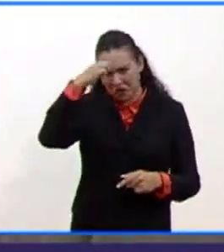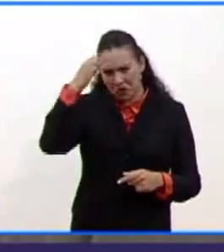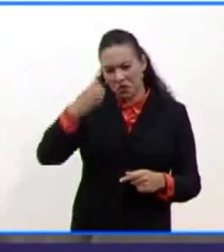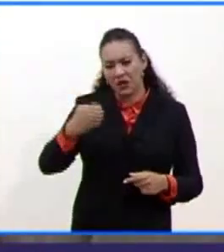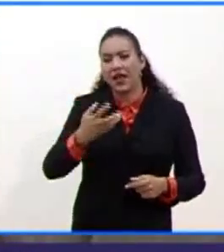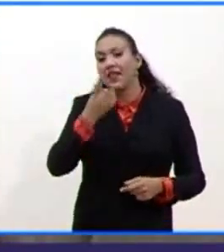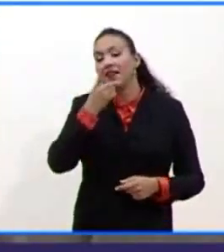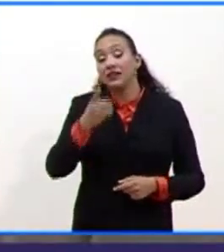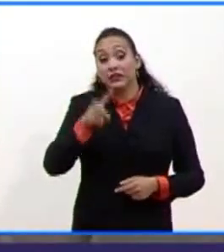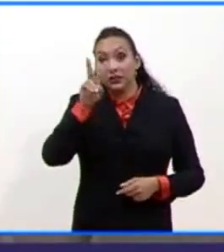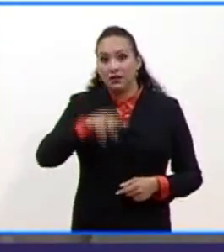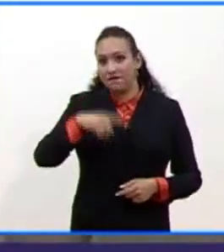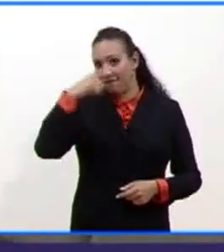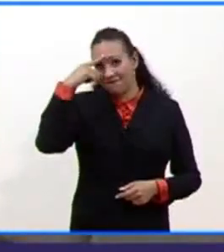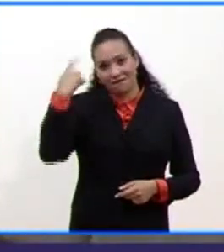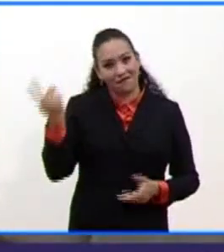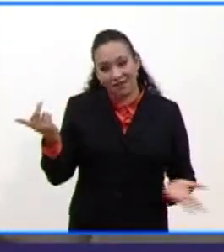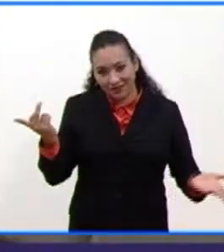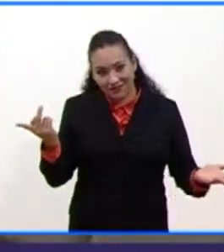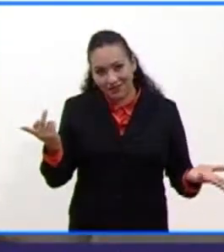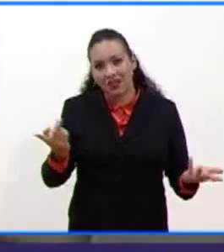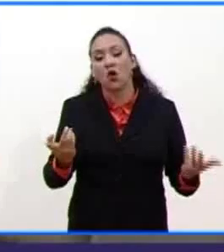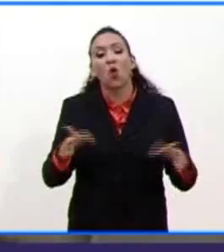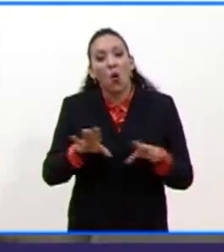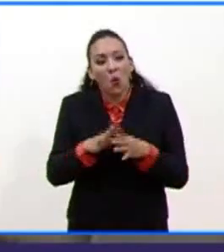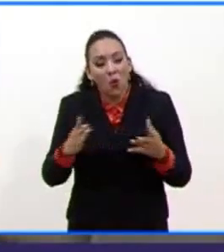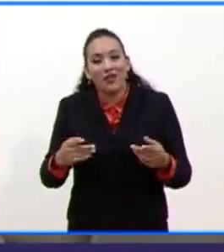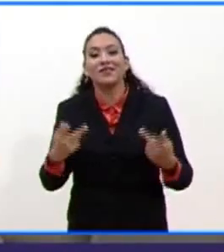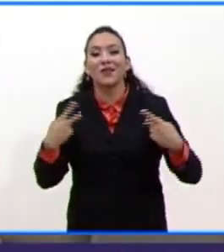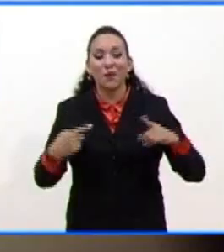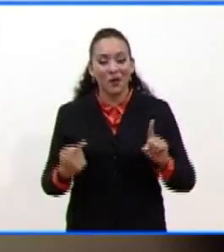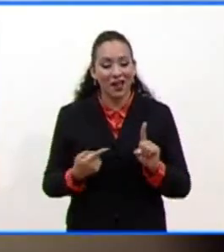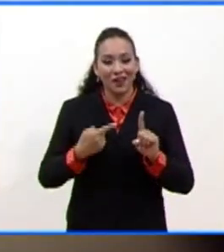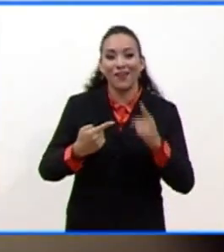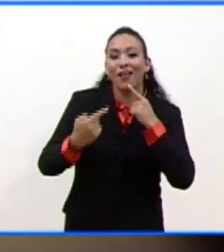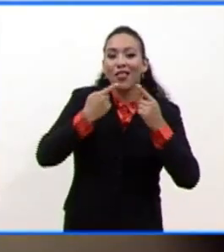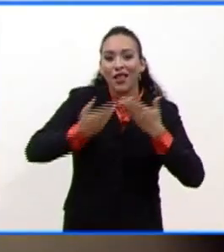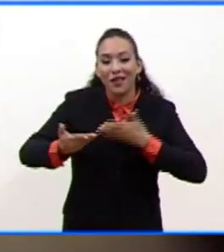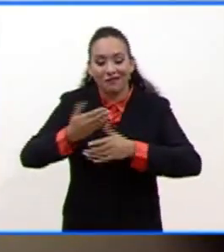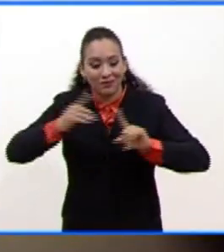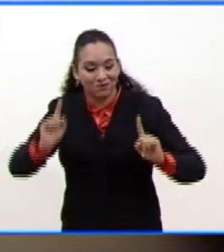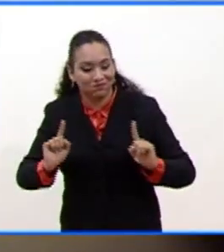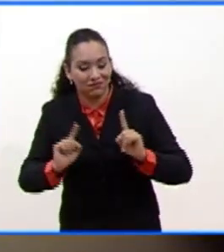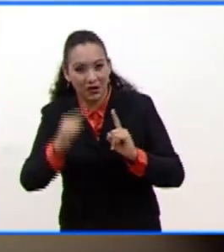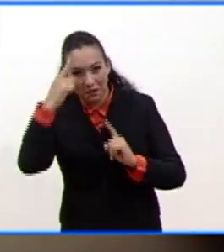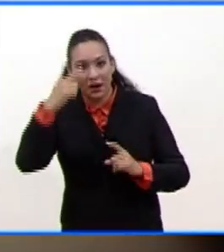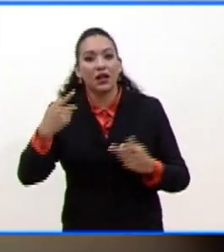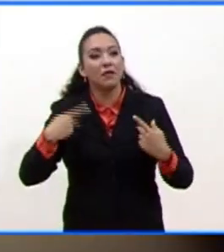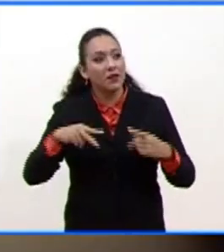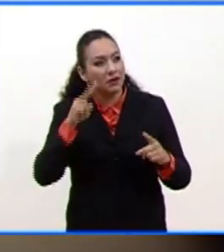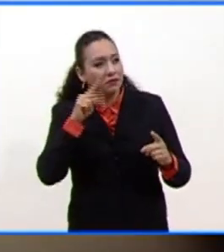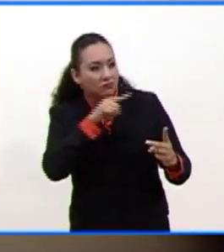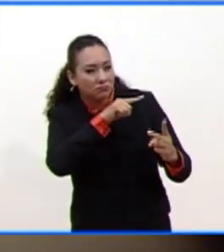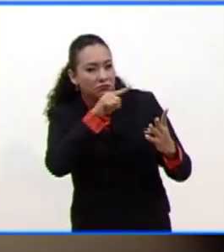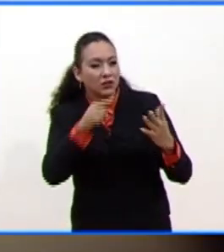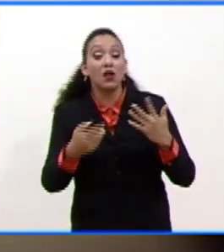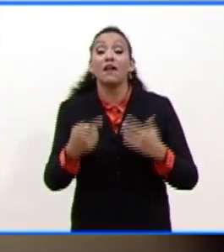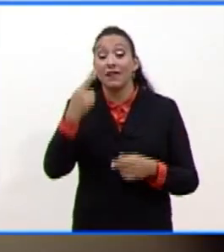que no será fácil realizar debates útiles para la elección judicial en la Ciudad de México, donde estarán en juego en